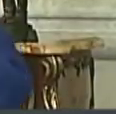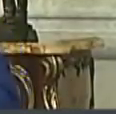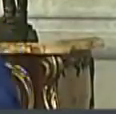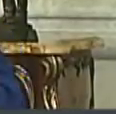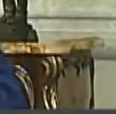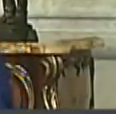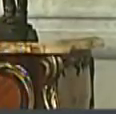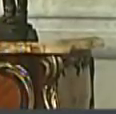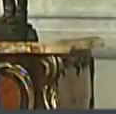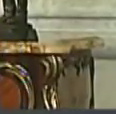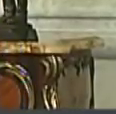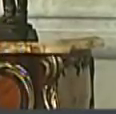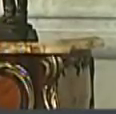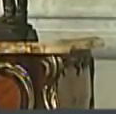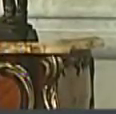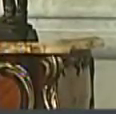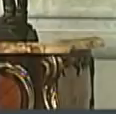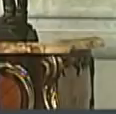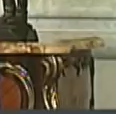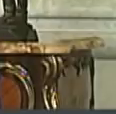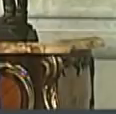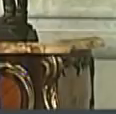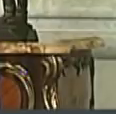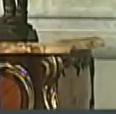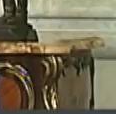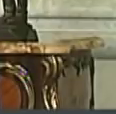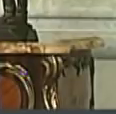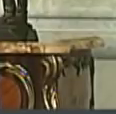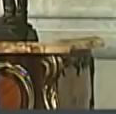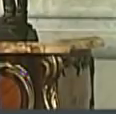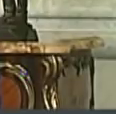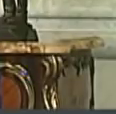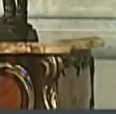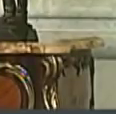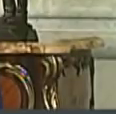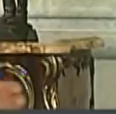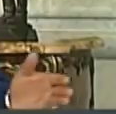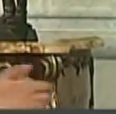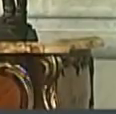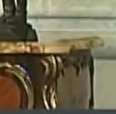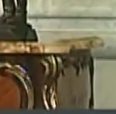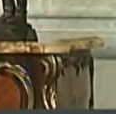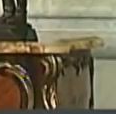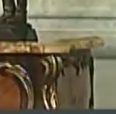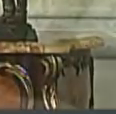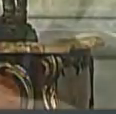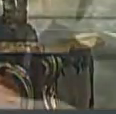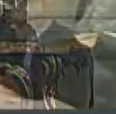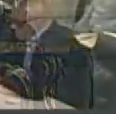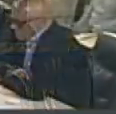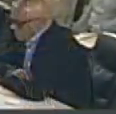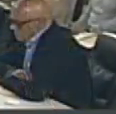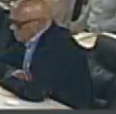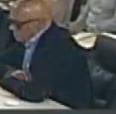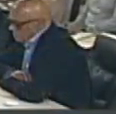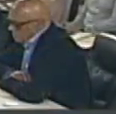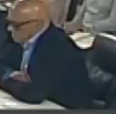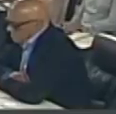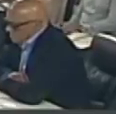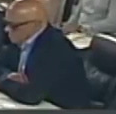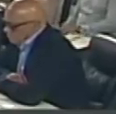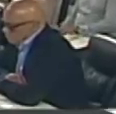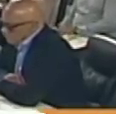pensamiento socialista de uno de nuestros mártires jorge rodríguez bueno estamos y 25 de julio reunidos